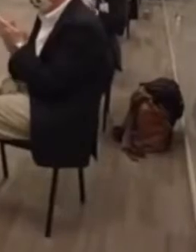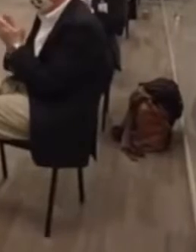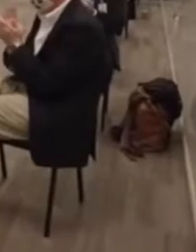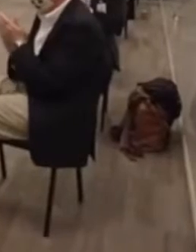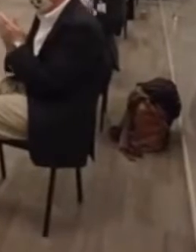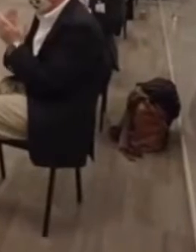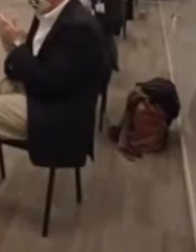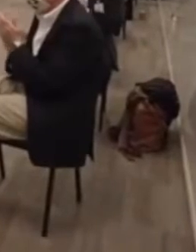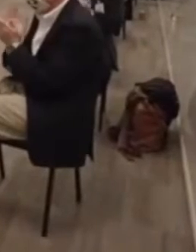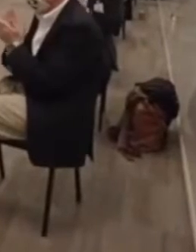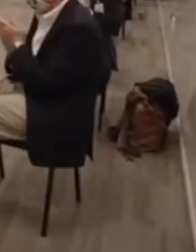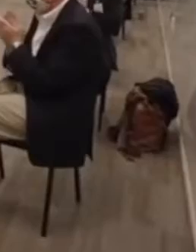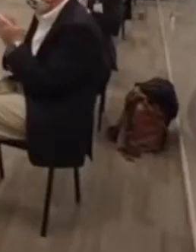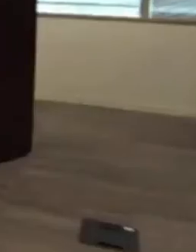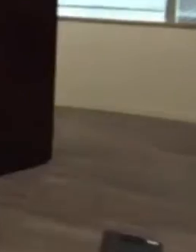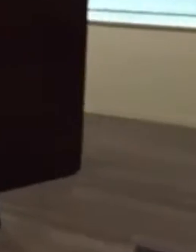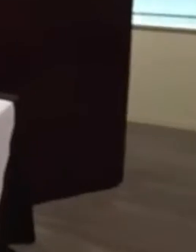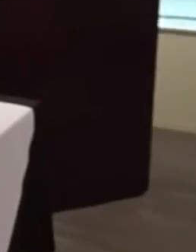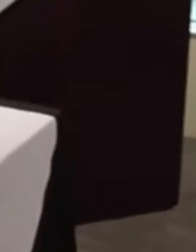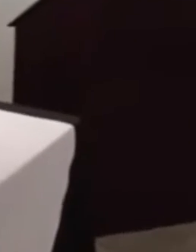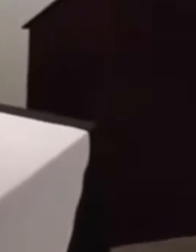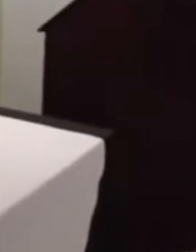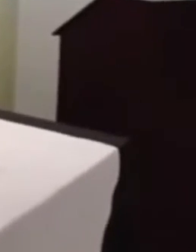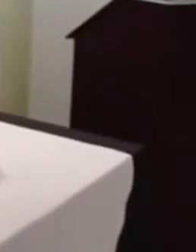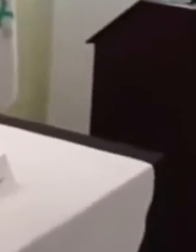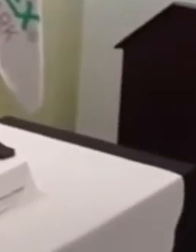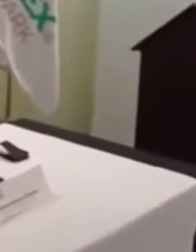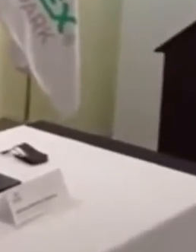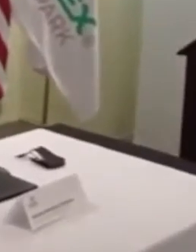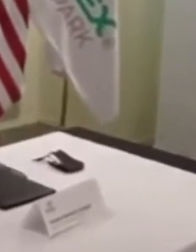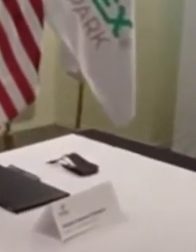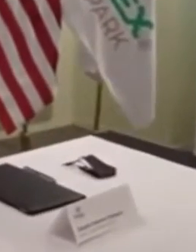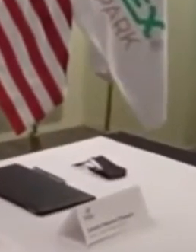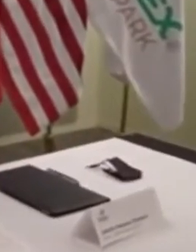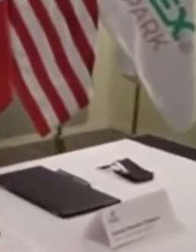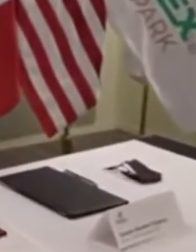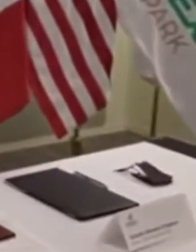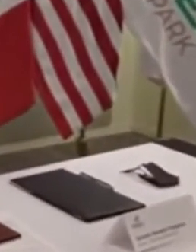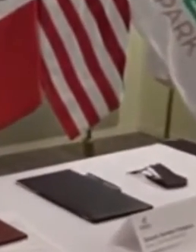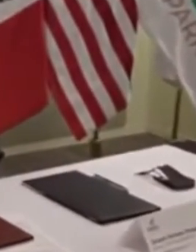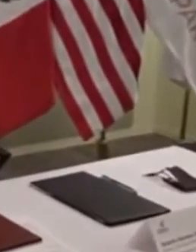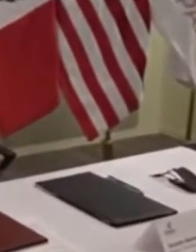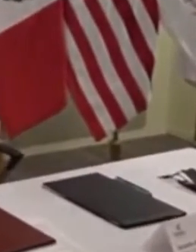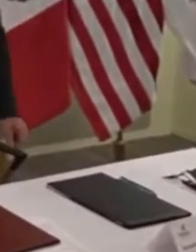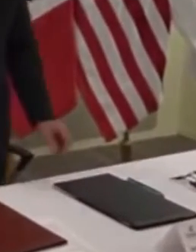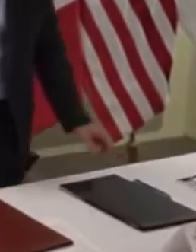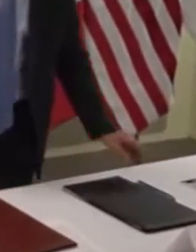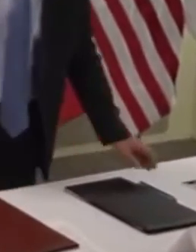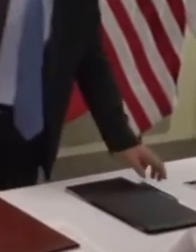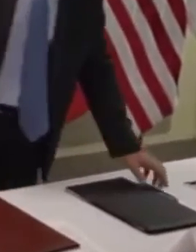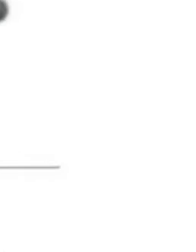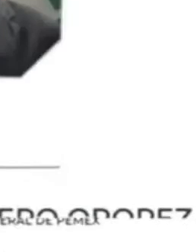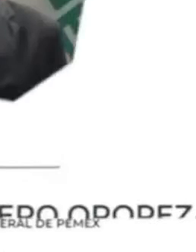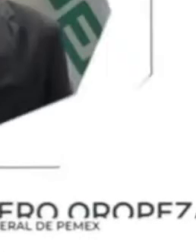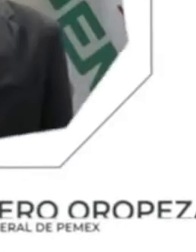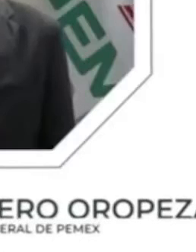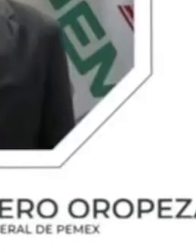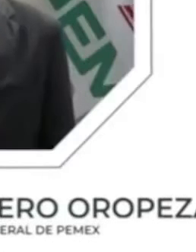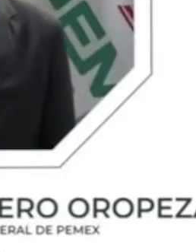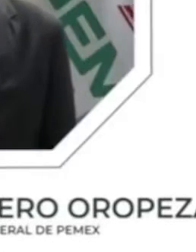barriles entre gasolina, diésel y turbocina. Esto va a ser un gran